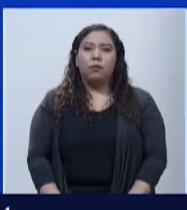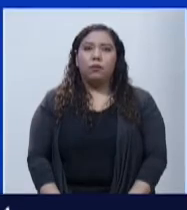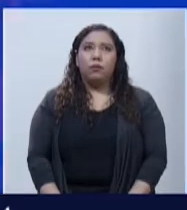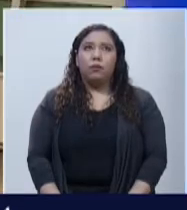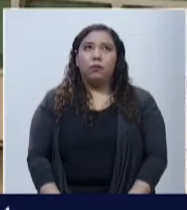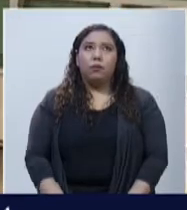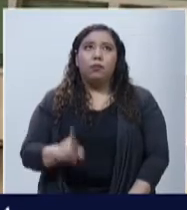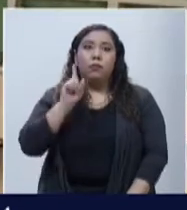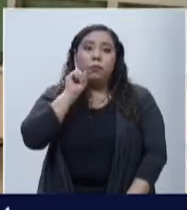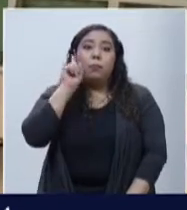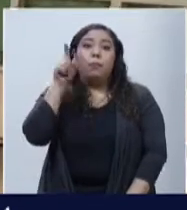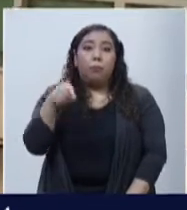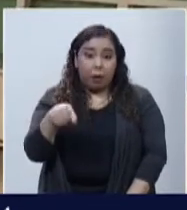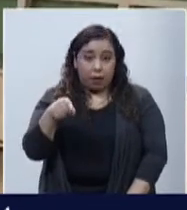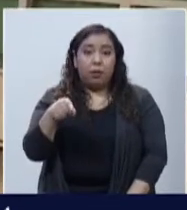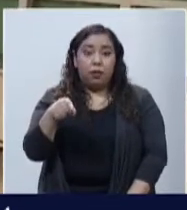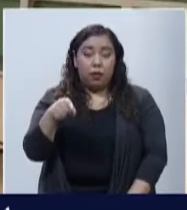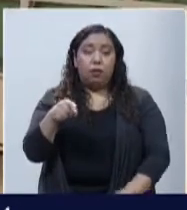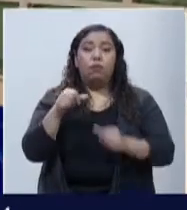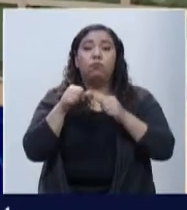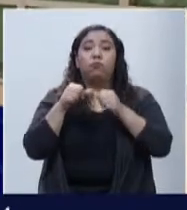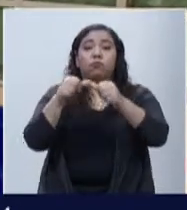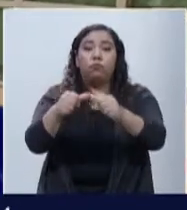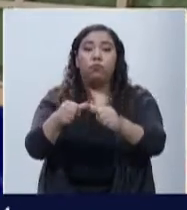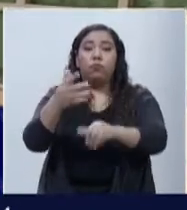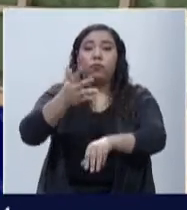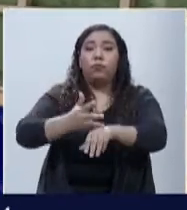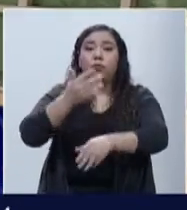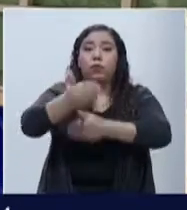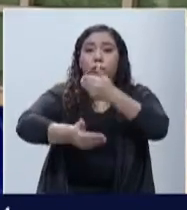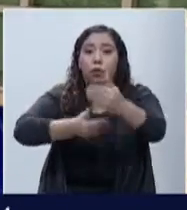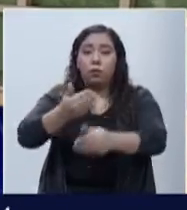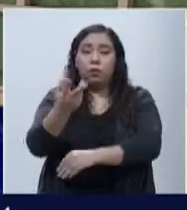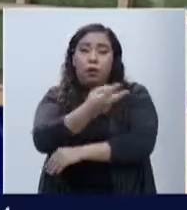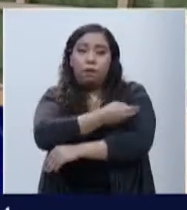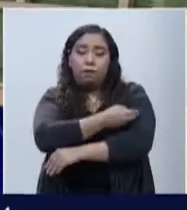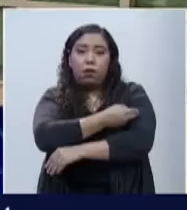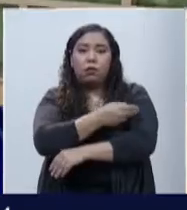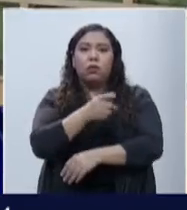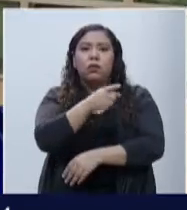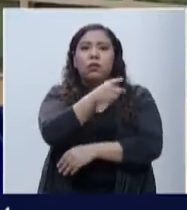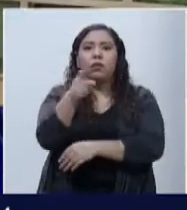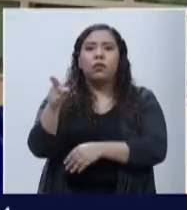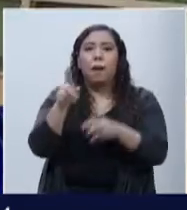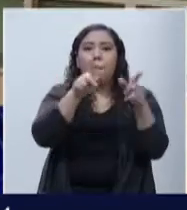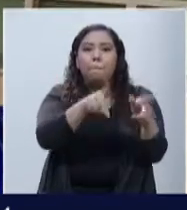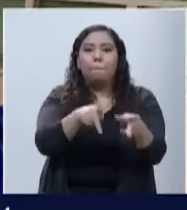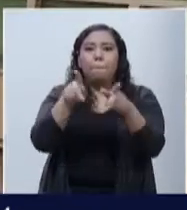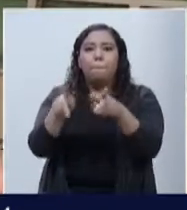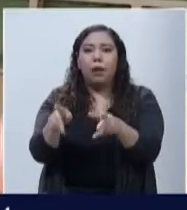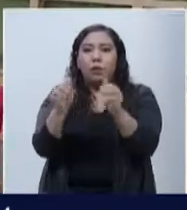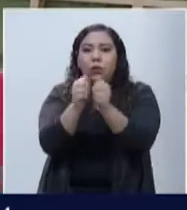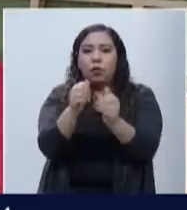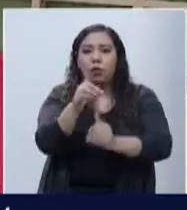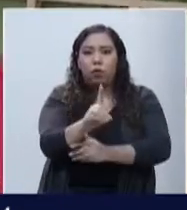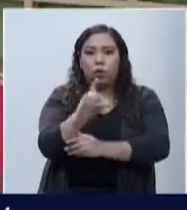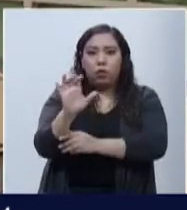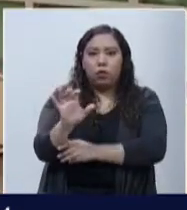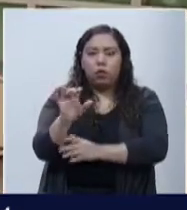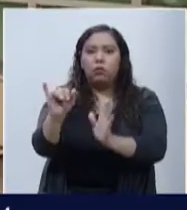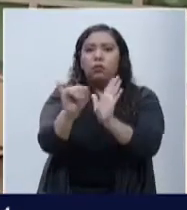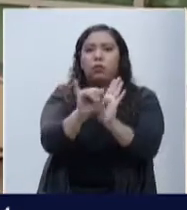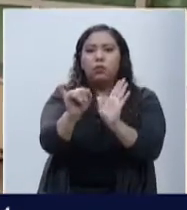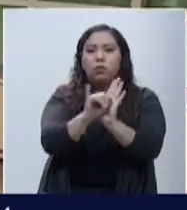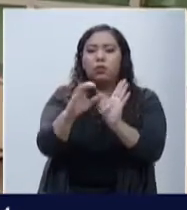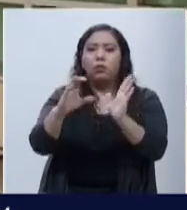ya mañana seguimos con la segunda etapa de la quinta jornada que es inmunizar a aquel capitalino con discapacidad que tendrá que presentar su identidad es tocar